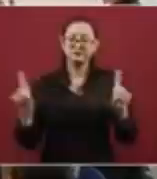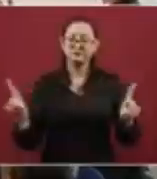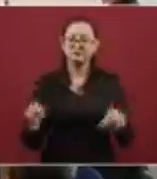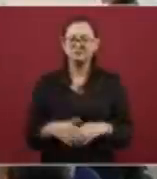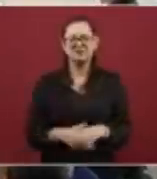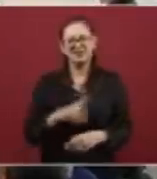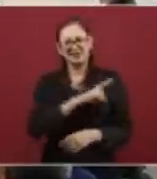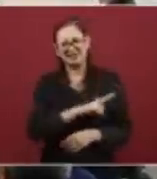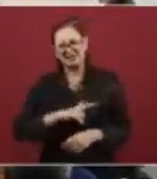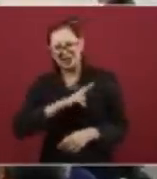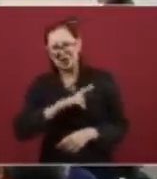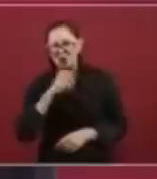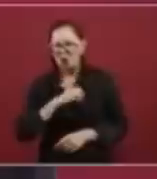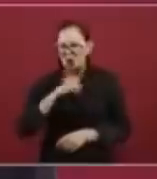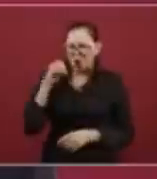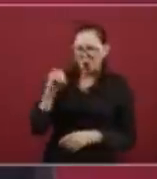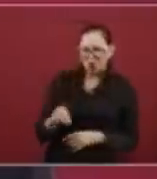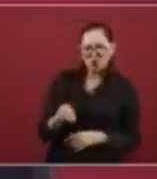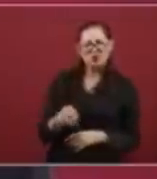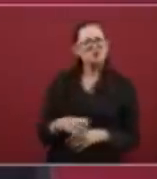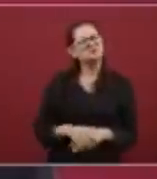no hay odios,